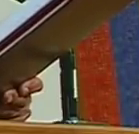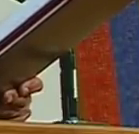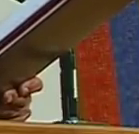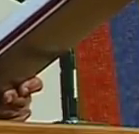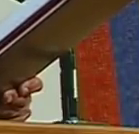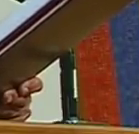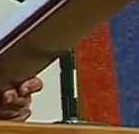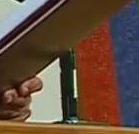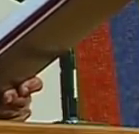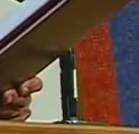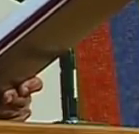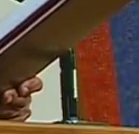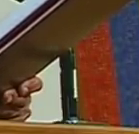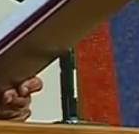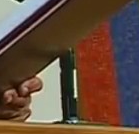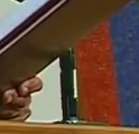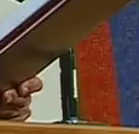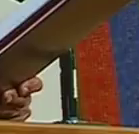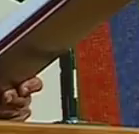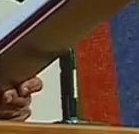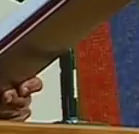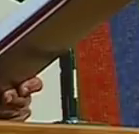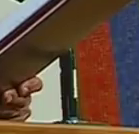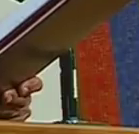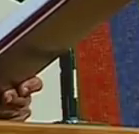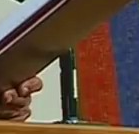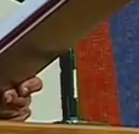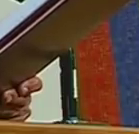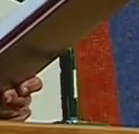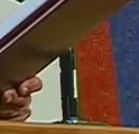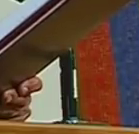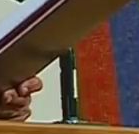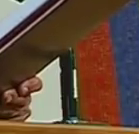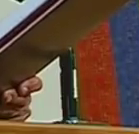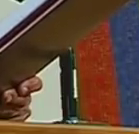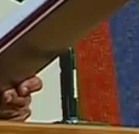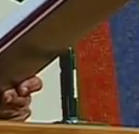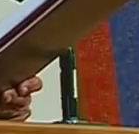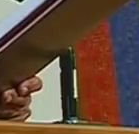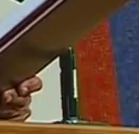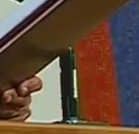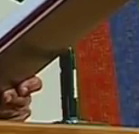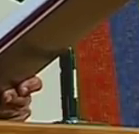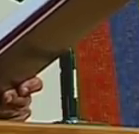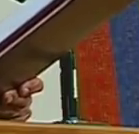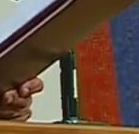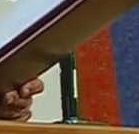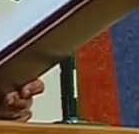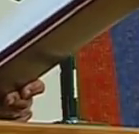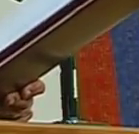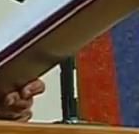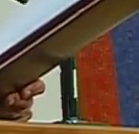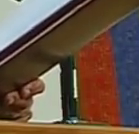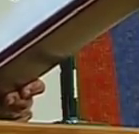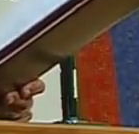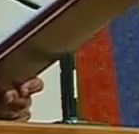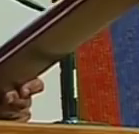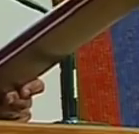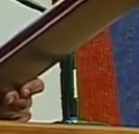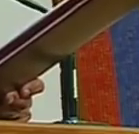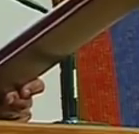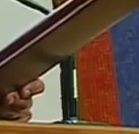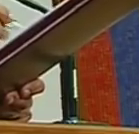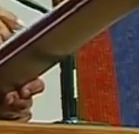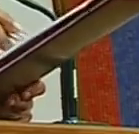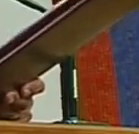celeridad, simplicidad administrativa, simplicidad de trámites, eficacia, eficiencia, objetividad, imparcialidad, honestidad, transparencia y participación